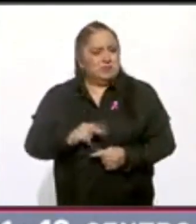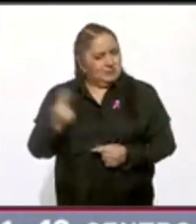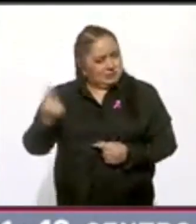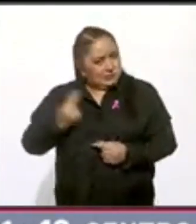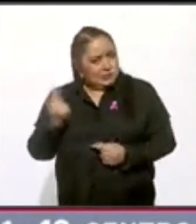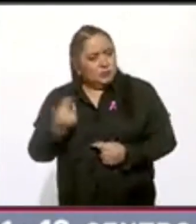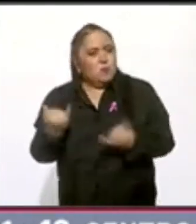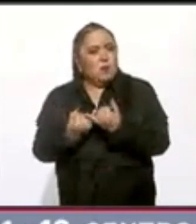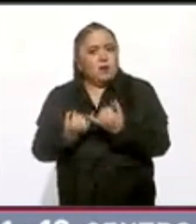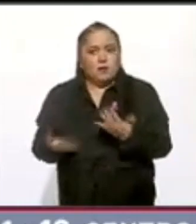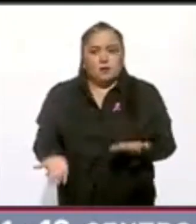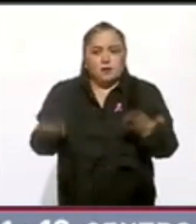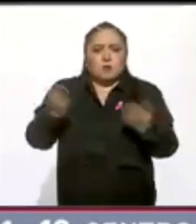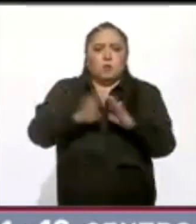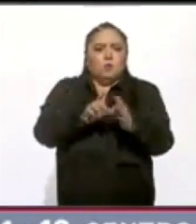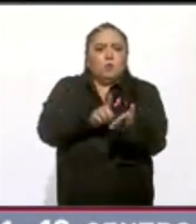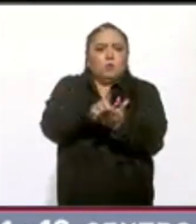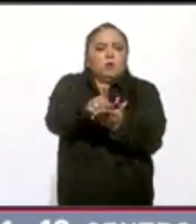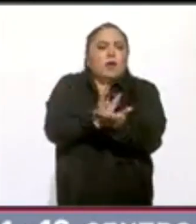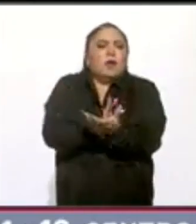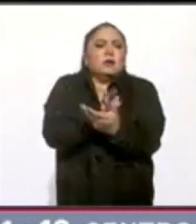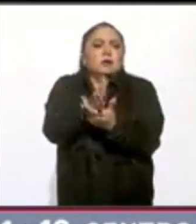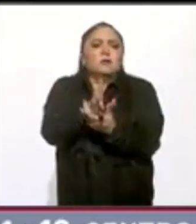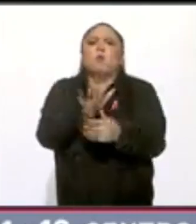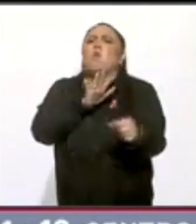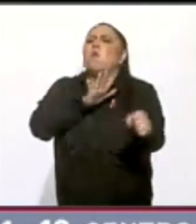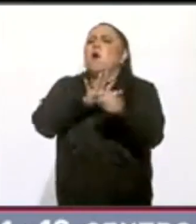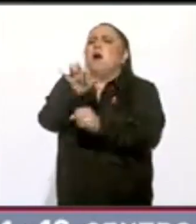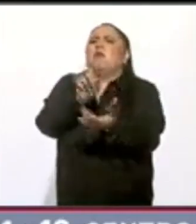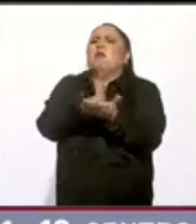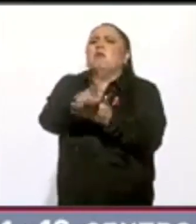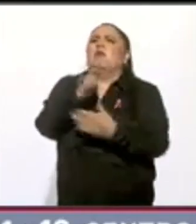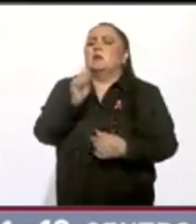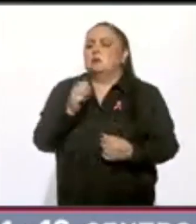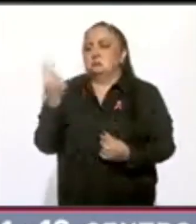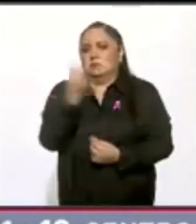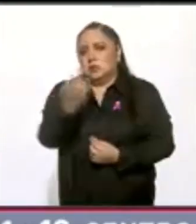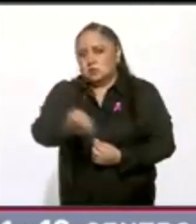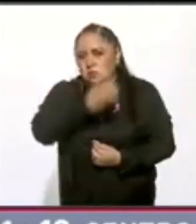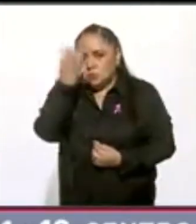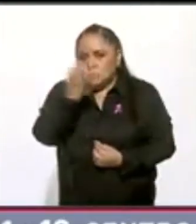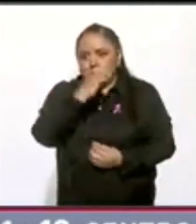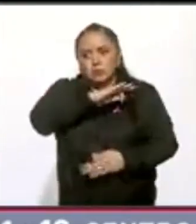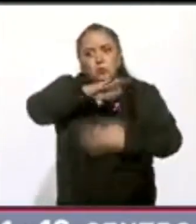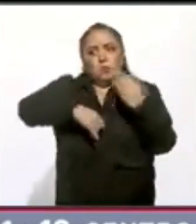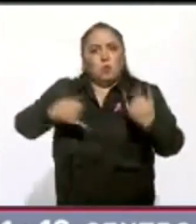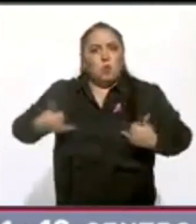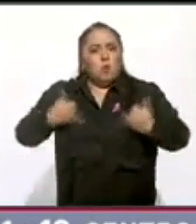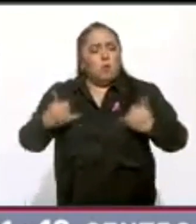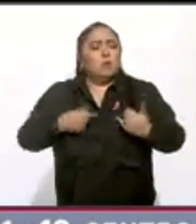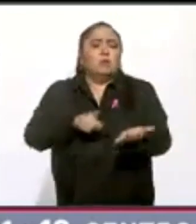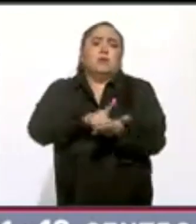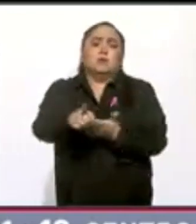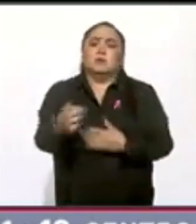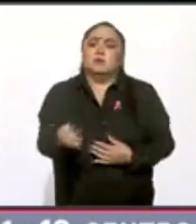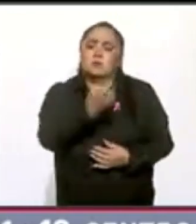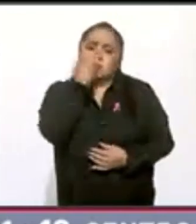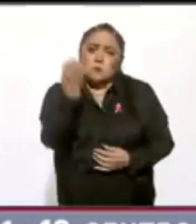recuperar el acceso a los derechos. ¿A qué derechos? Pues el derecho a la educación. Todo joven debe tener derecho a la